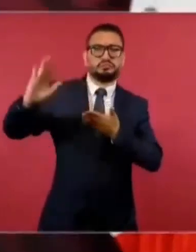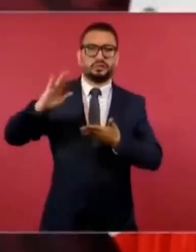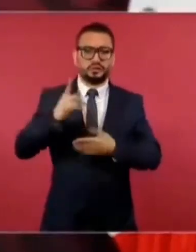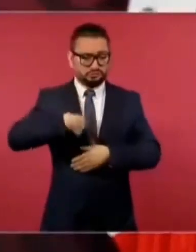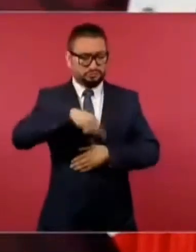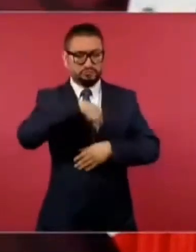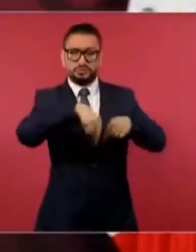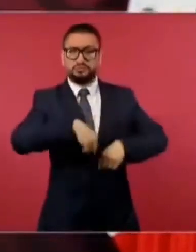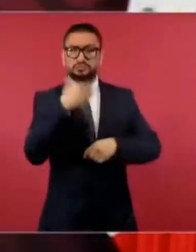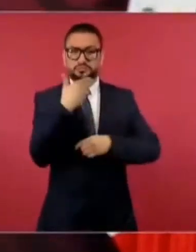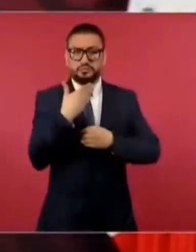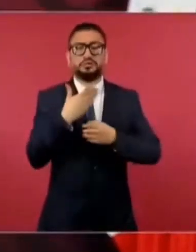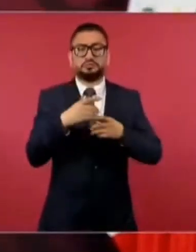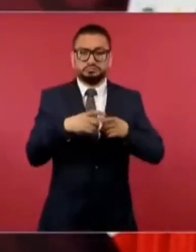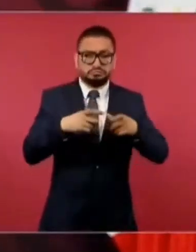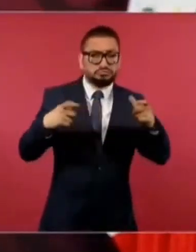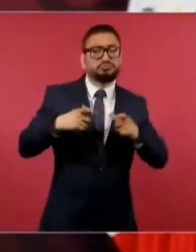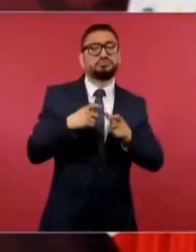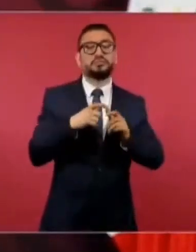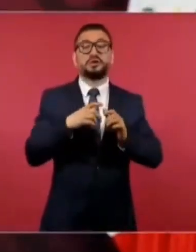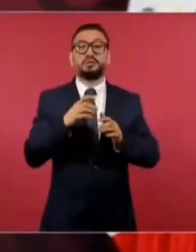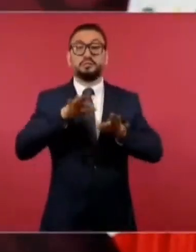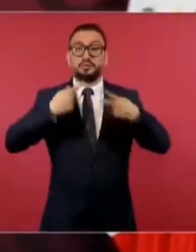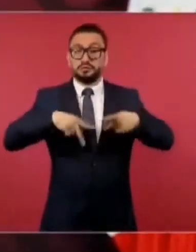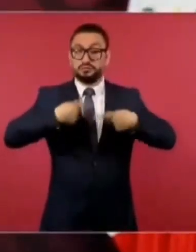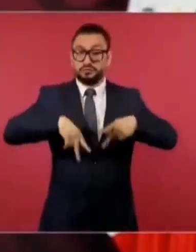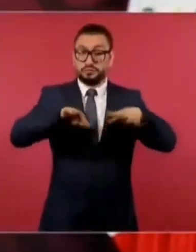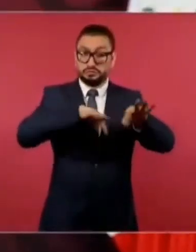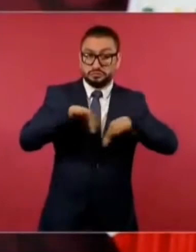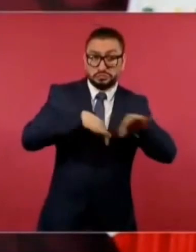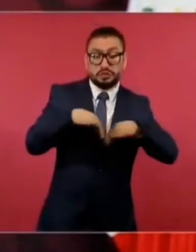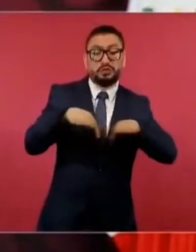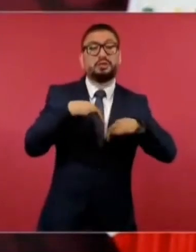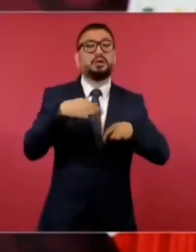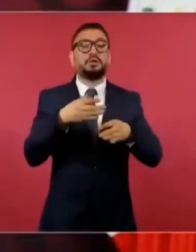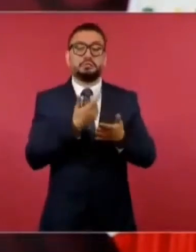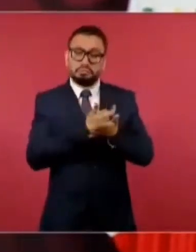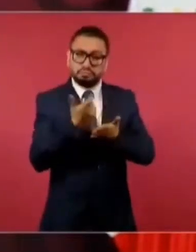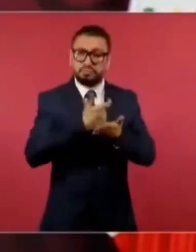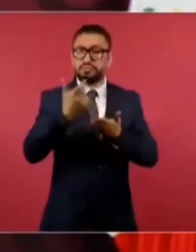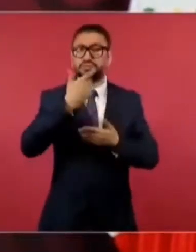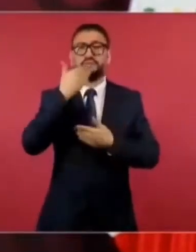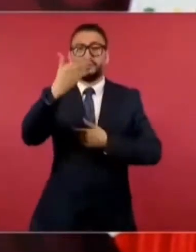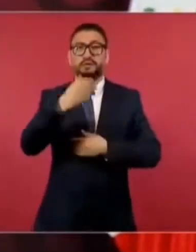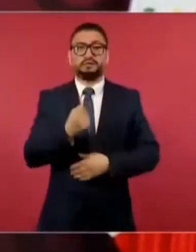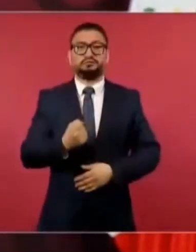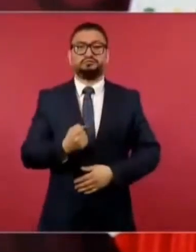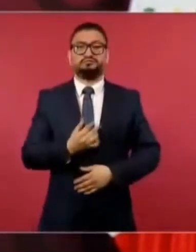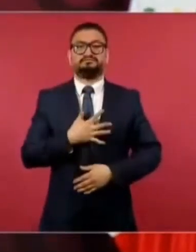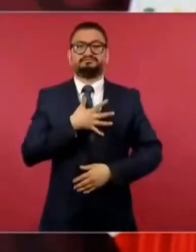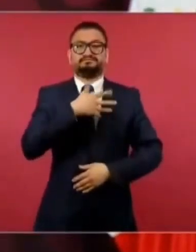Crece la economía, aumentan los salarios, hay empleo, hay bienestar.